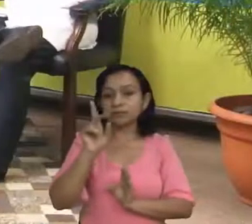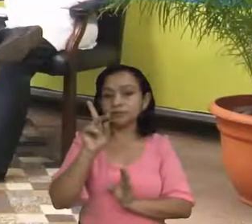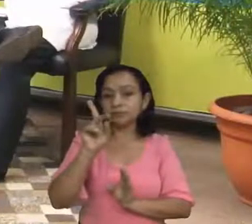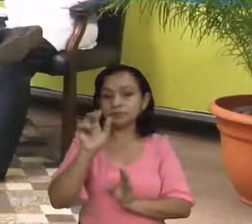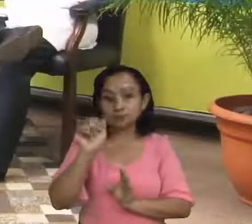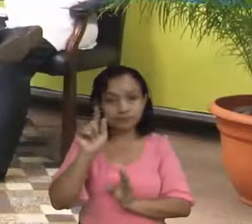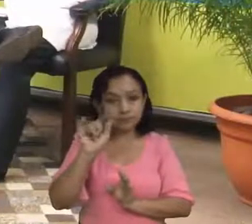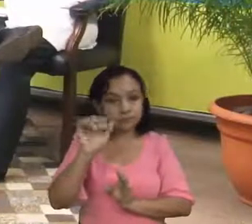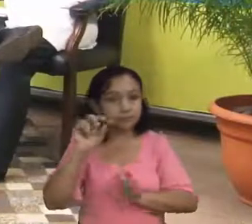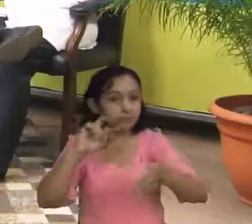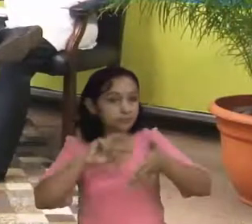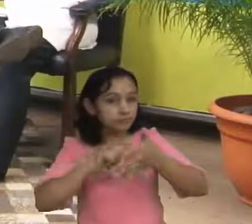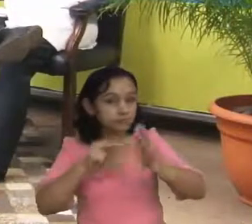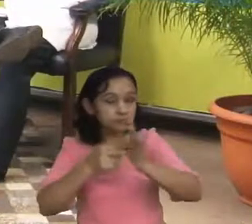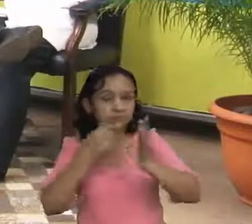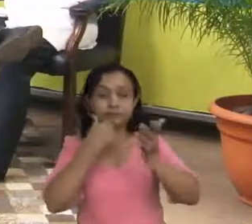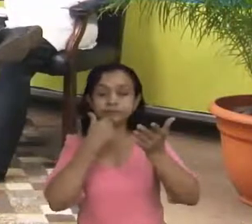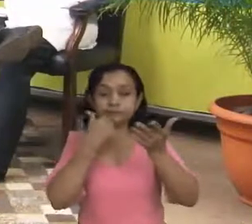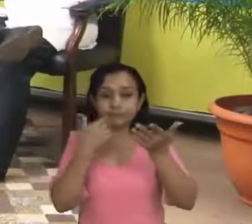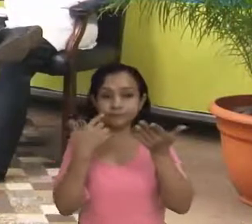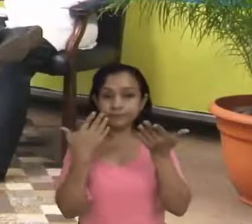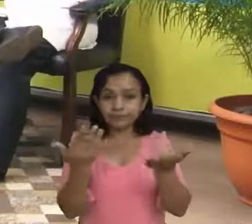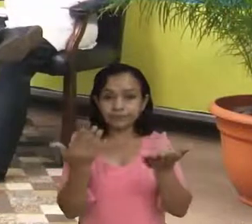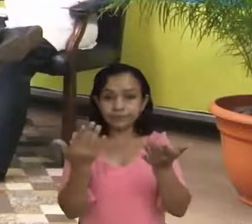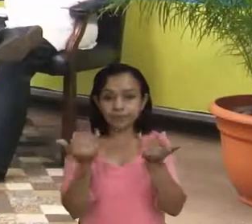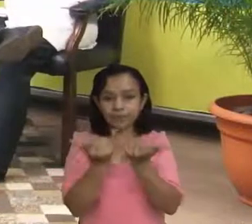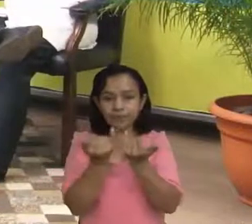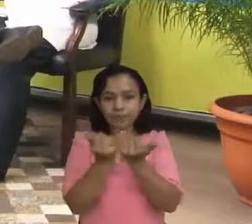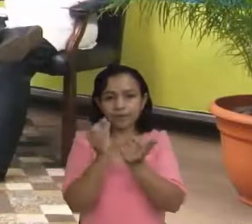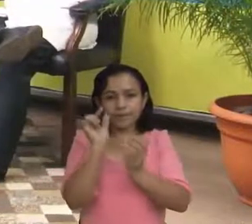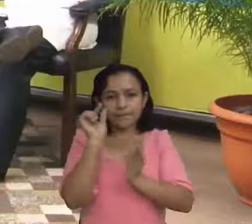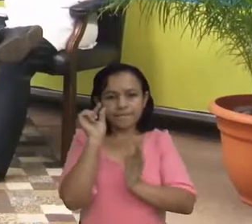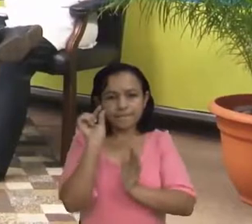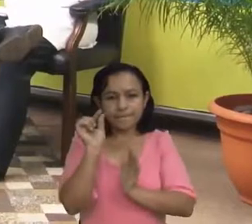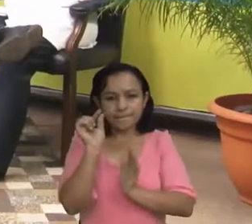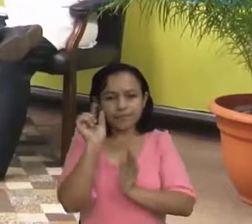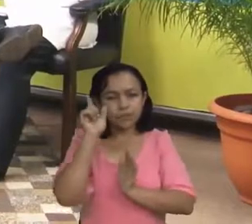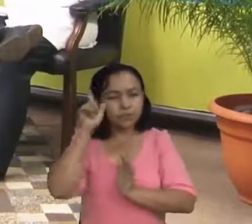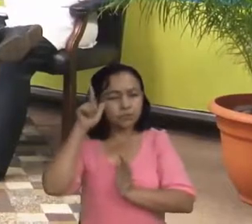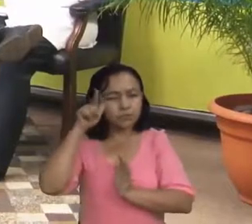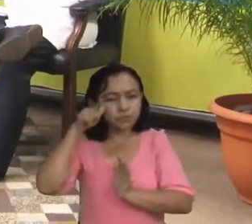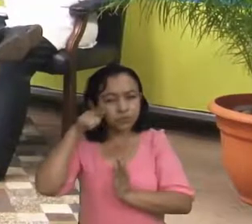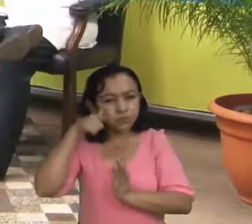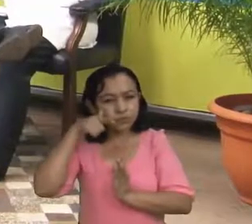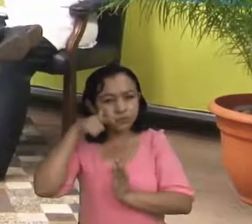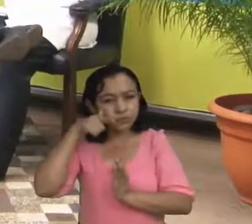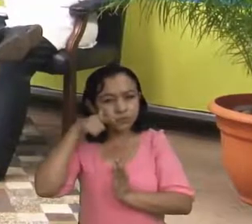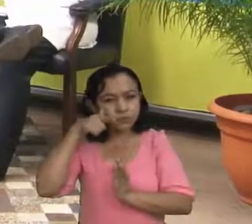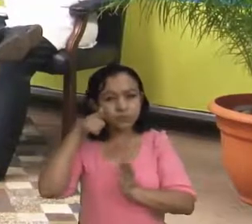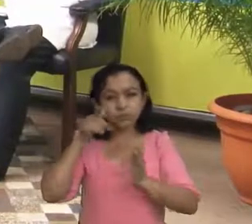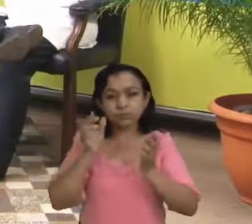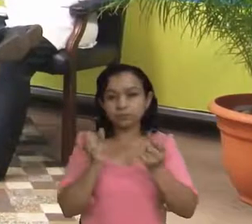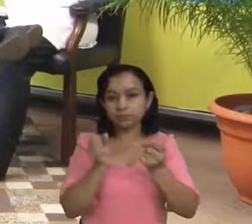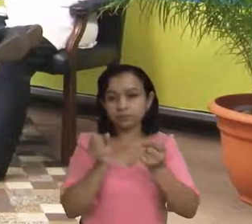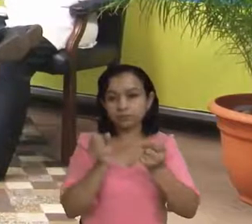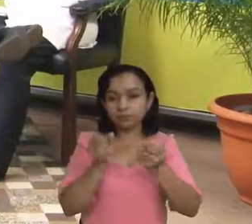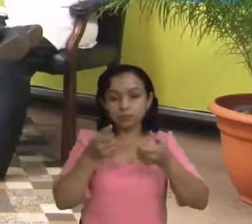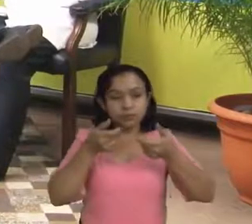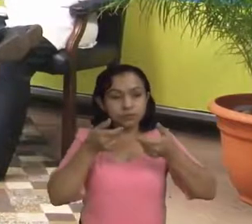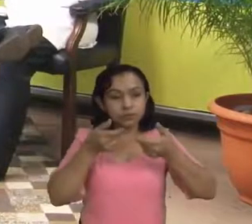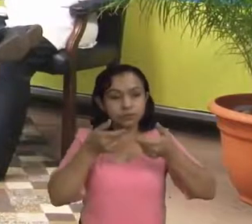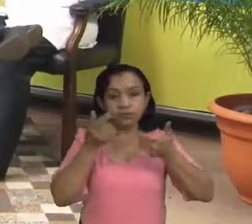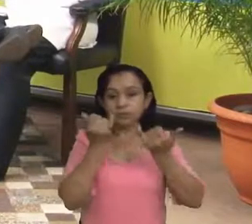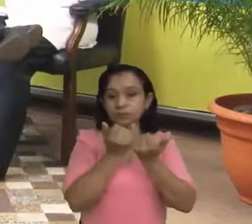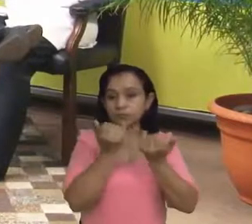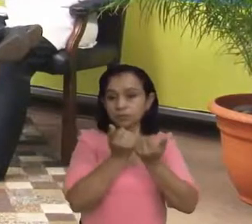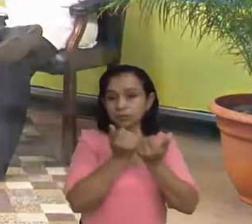¿verdad?, de la que se debe una disminución en el flujo de drenaje de la orina de las vías urinarias, ya sea vía urinaria alta o